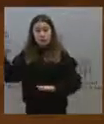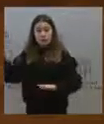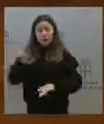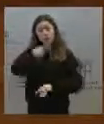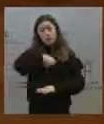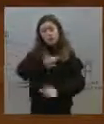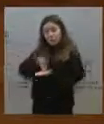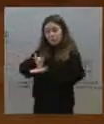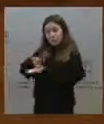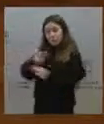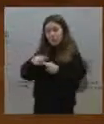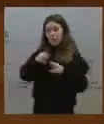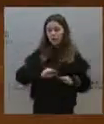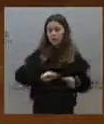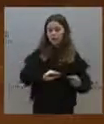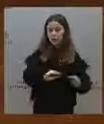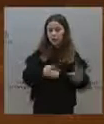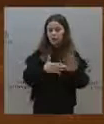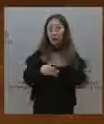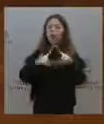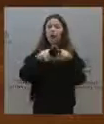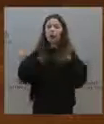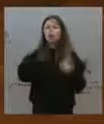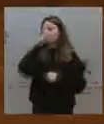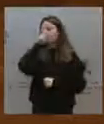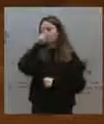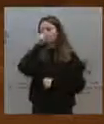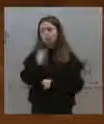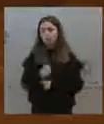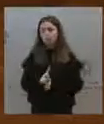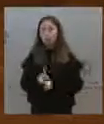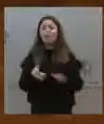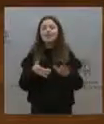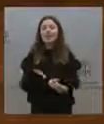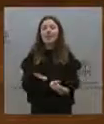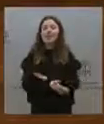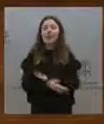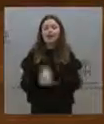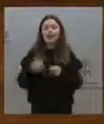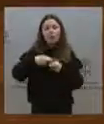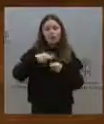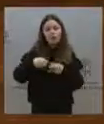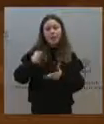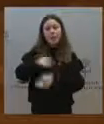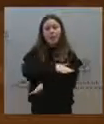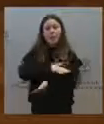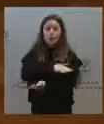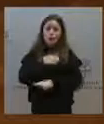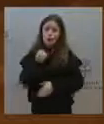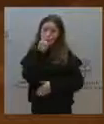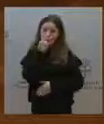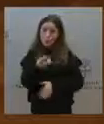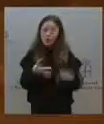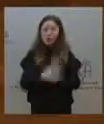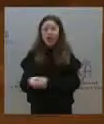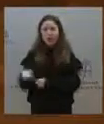añoran, huyen precisamente de esas políticas de muchos gobiernos socialistas ya que les han privado de las oportunidades que les ofrecen otros